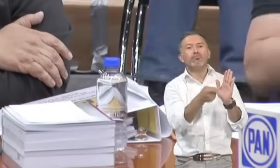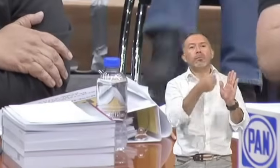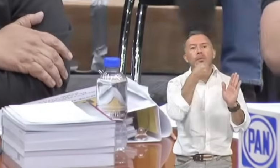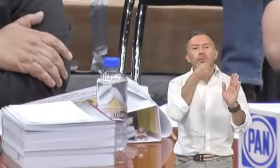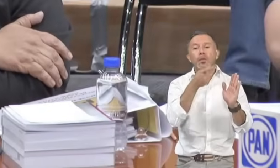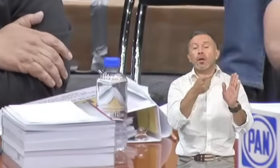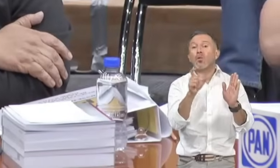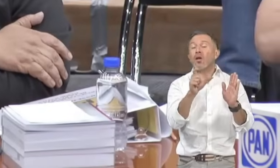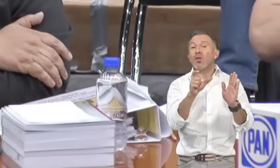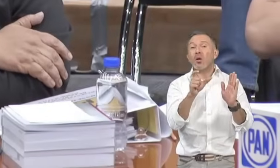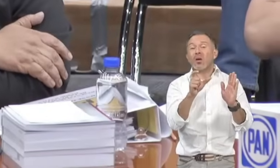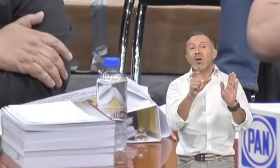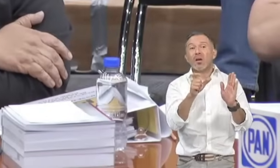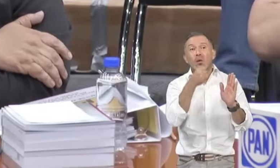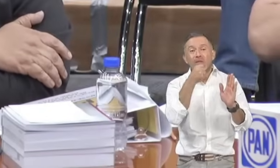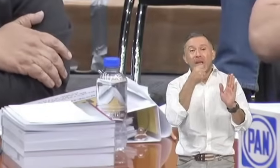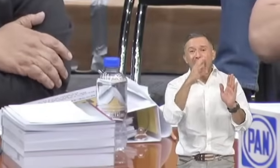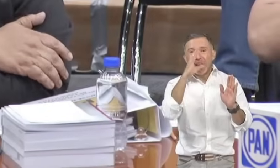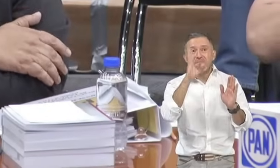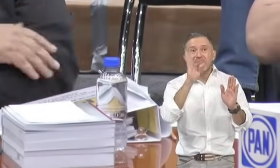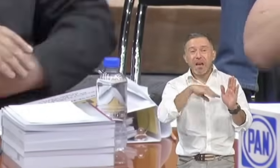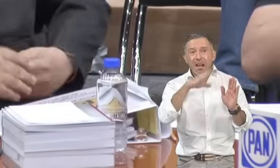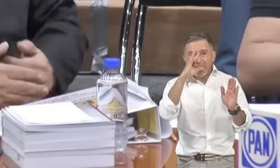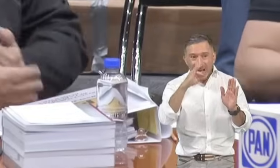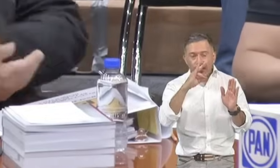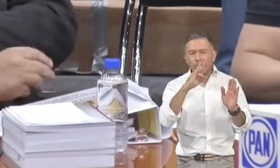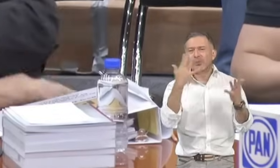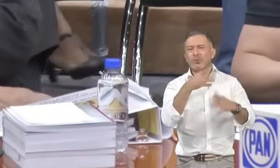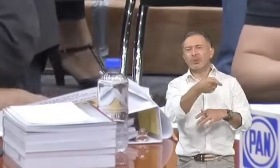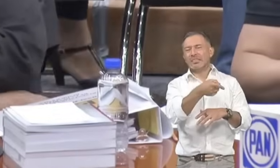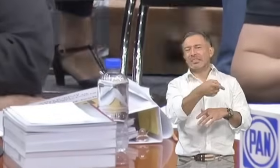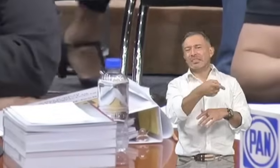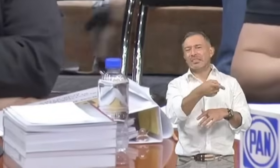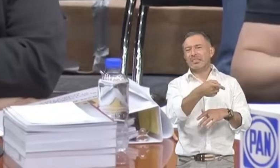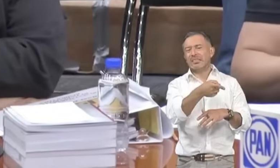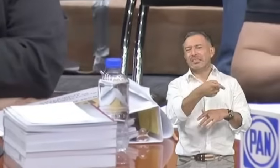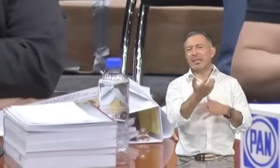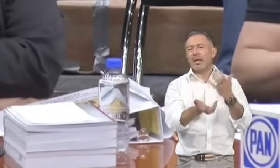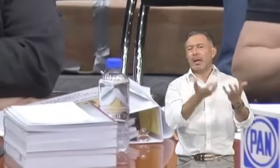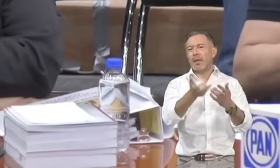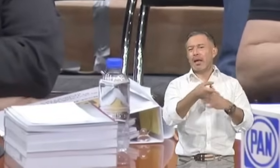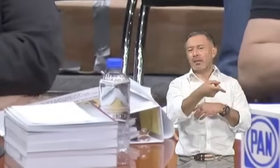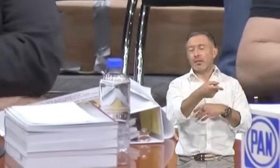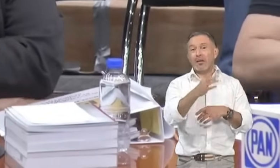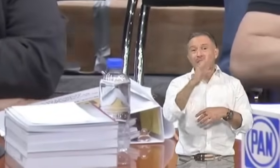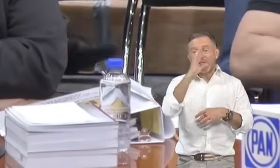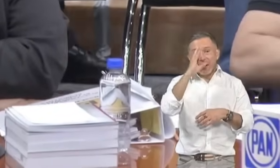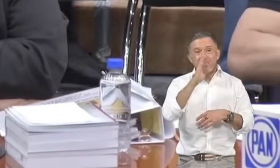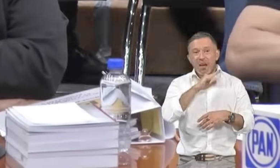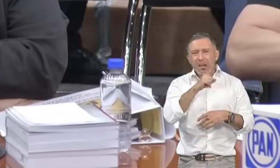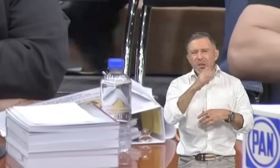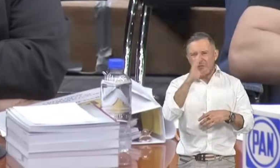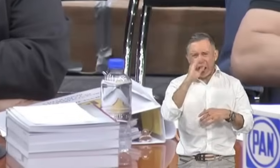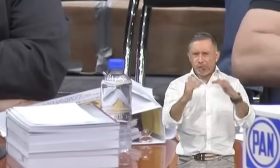más que cuando falla una encuesta. La propia encuesta que falla, y que falla con mucho, pierde